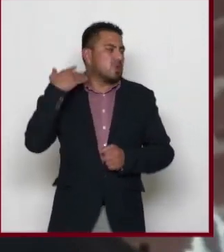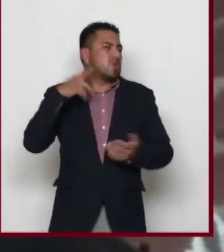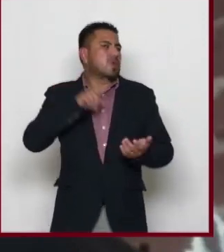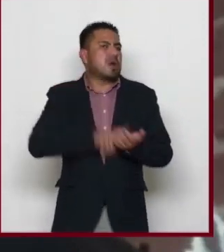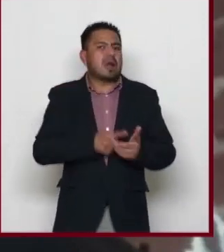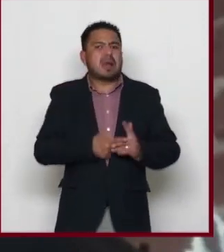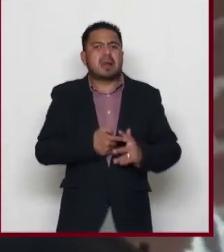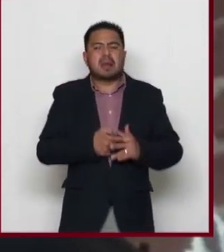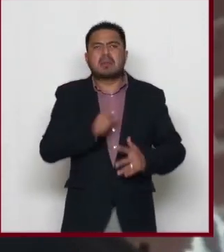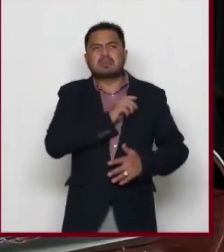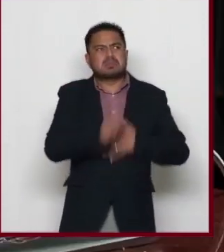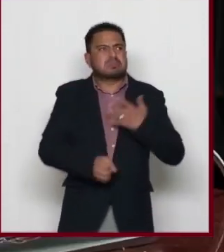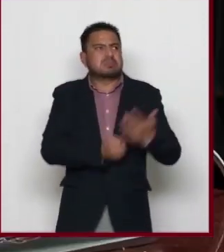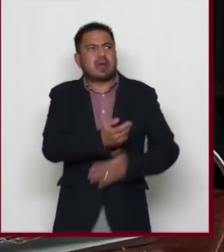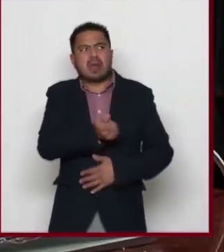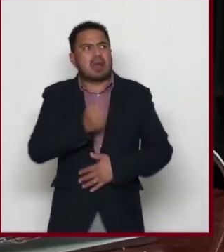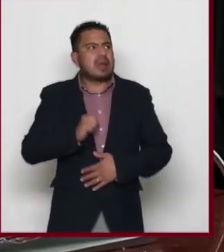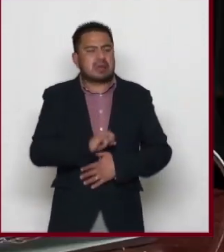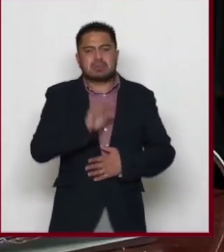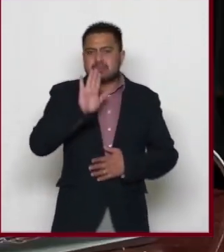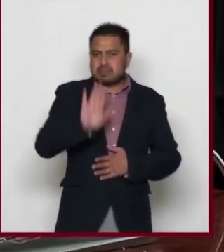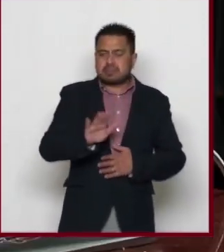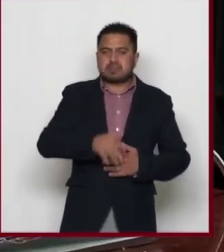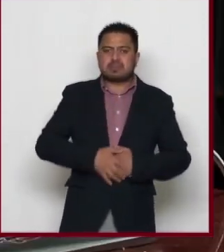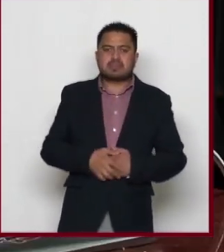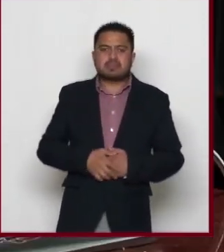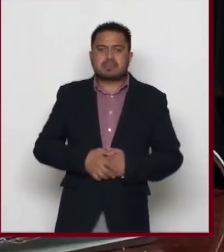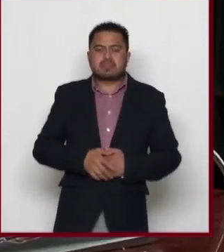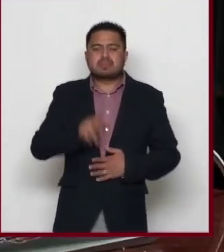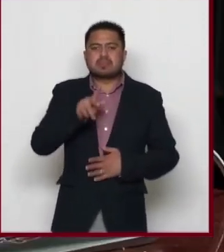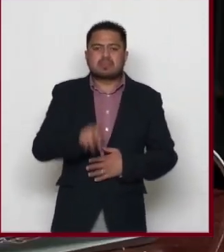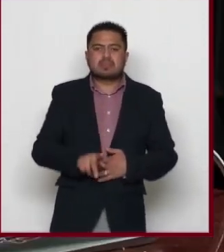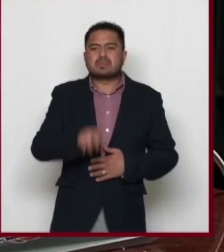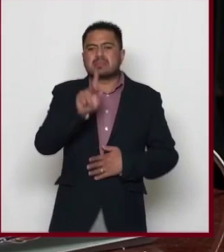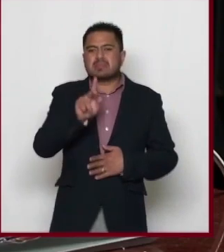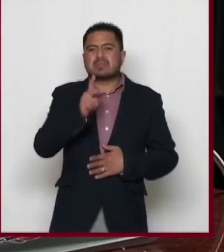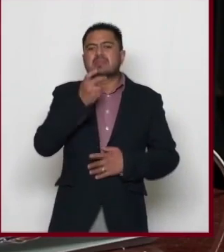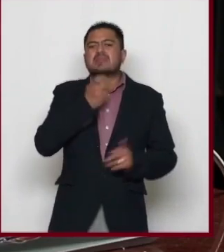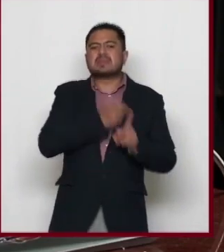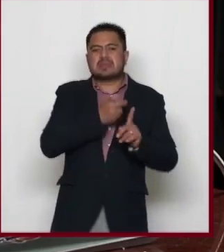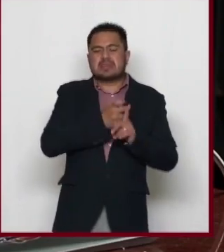pero la verdad es que sí. Los pulmones saben matemáticas y ahí se las arreglan.